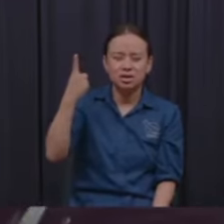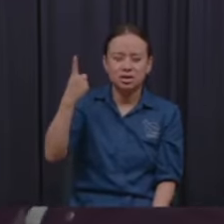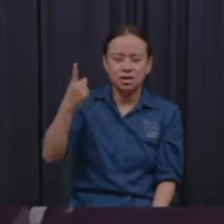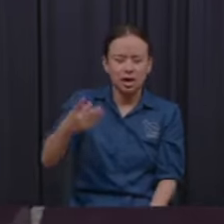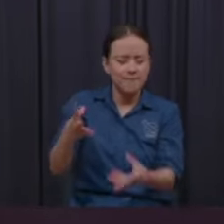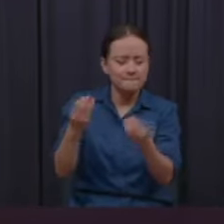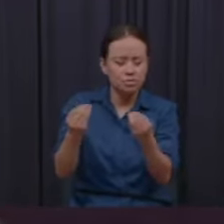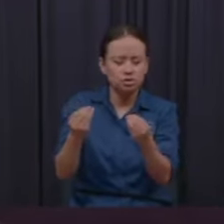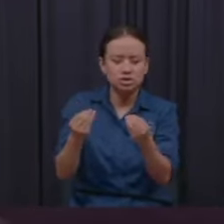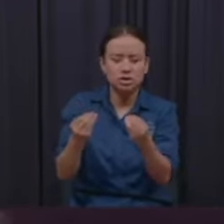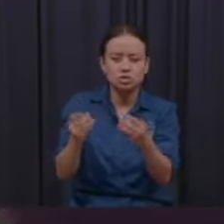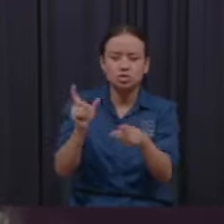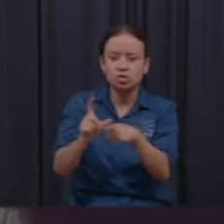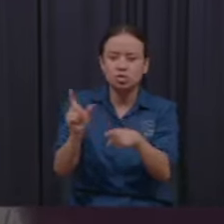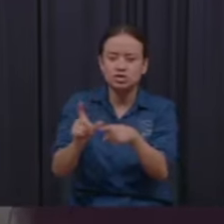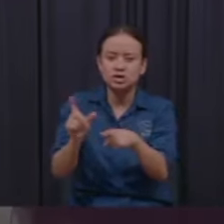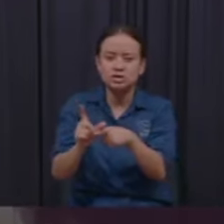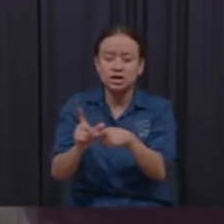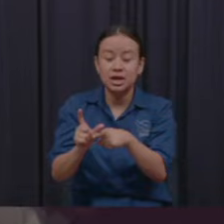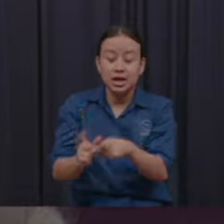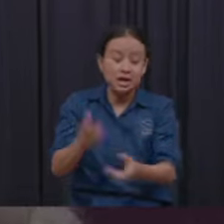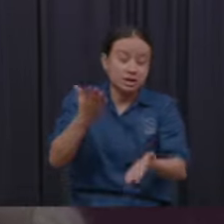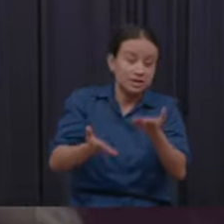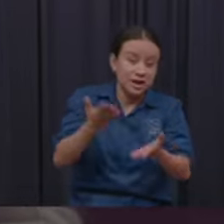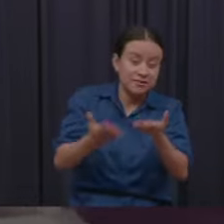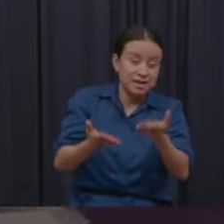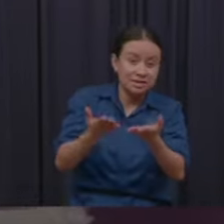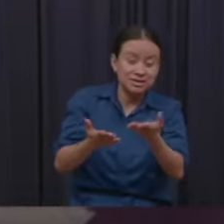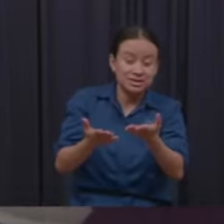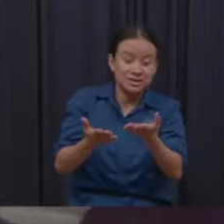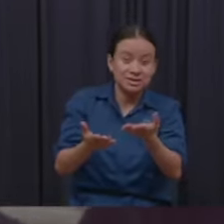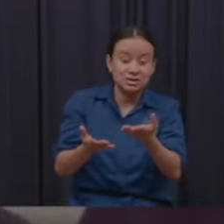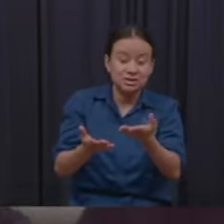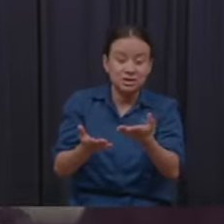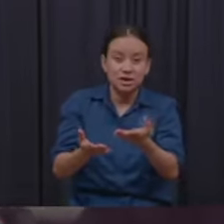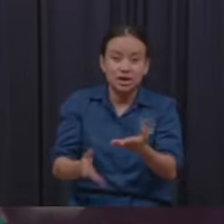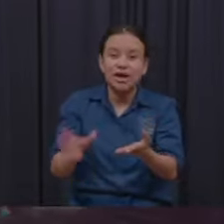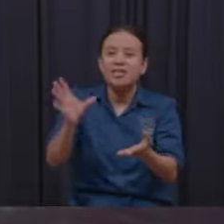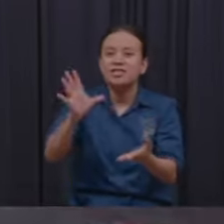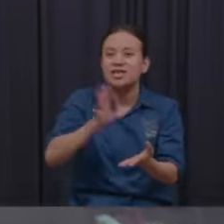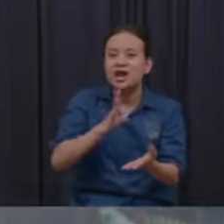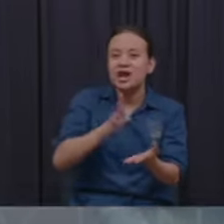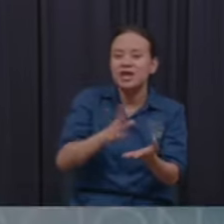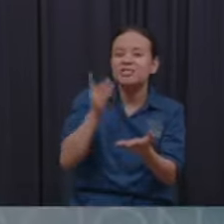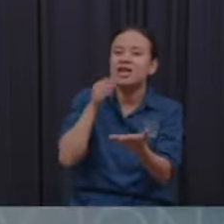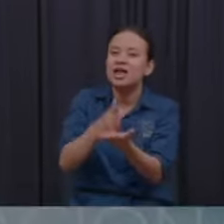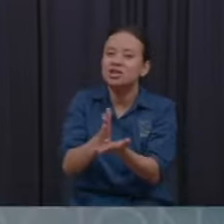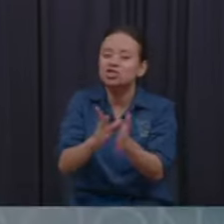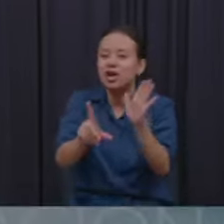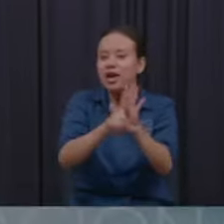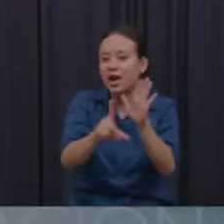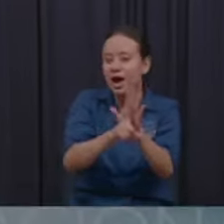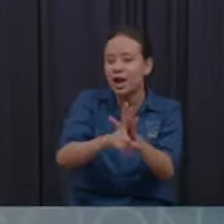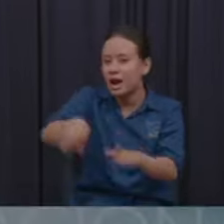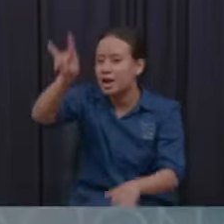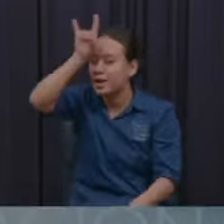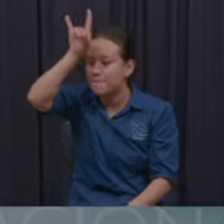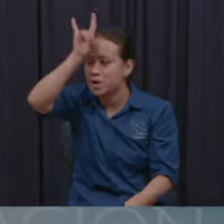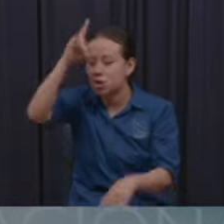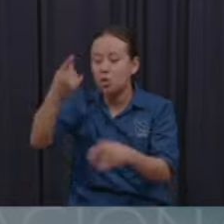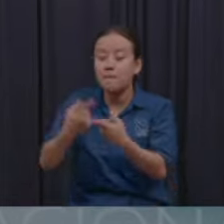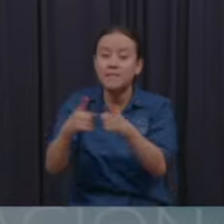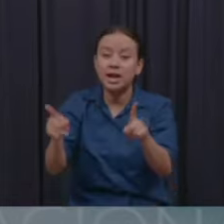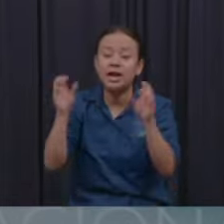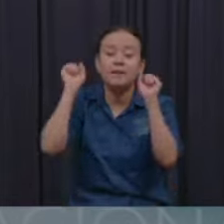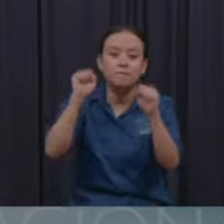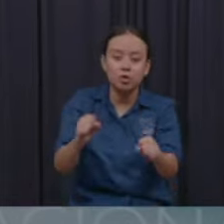aquí que tengamos conciencia que hay cosas que le dan derecho legal al enemigo para que se